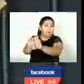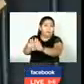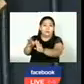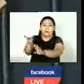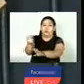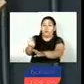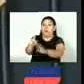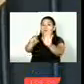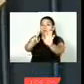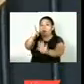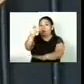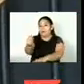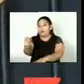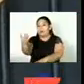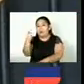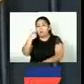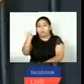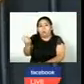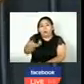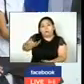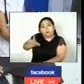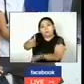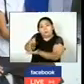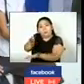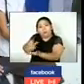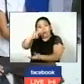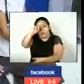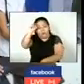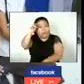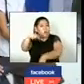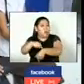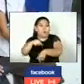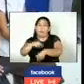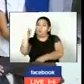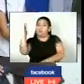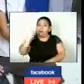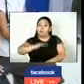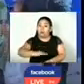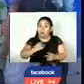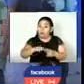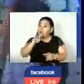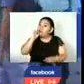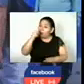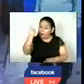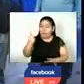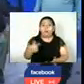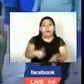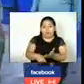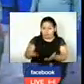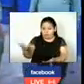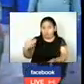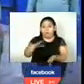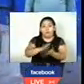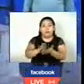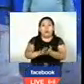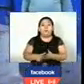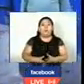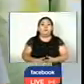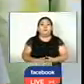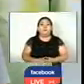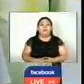hace seis días ellos se presentan a cumplir con su horario de trabajo y exigen al alcalde el pago de su salario.